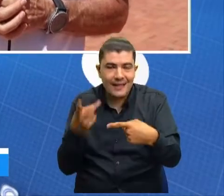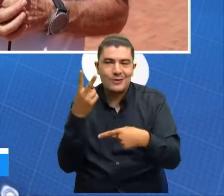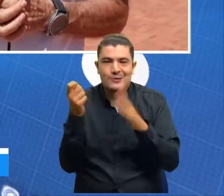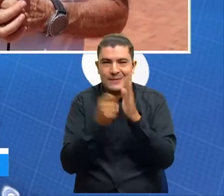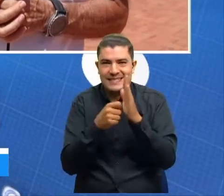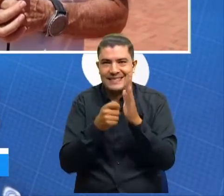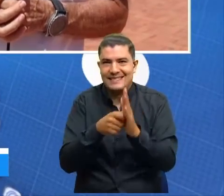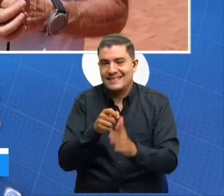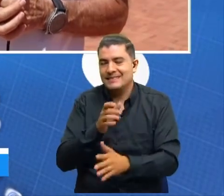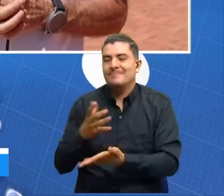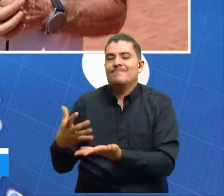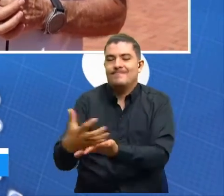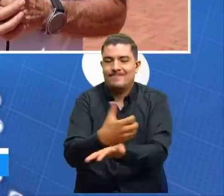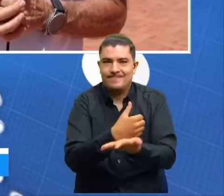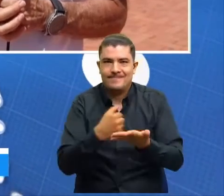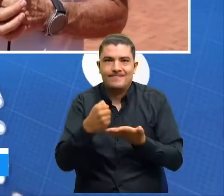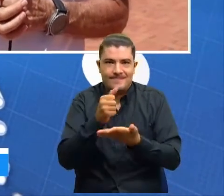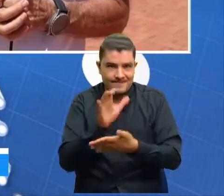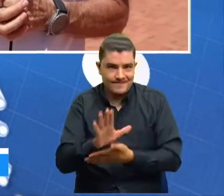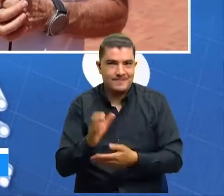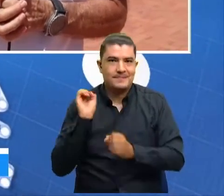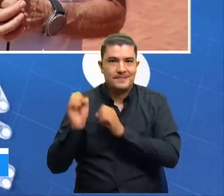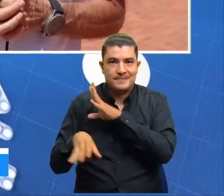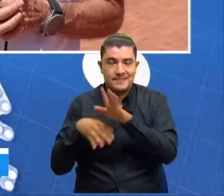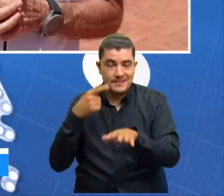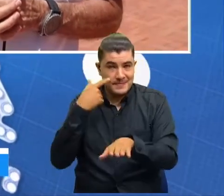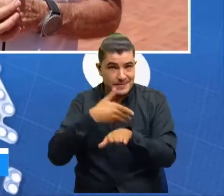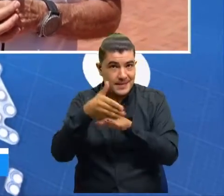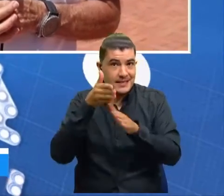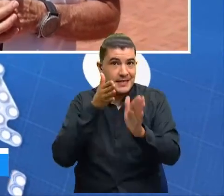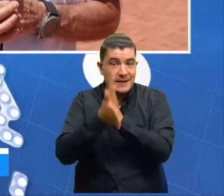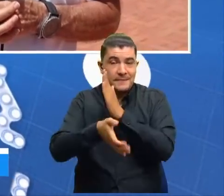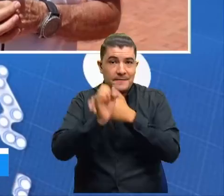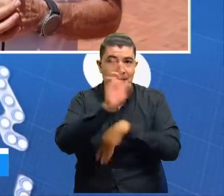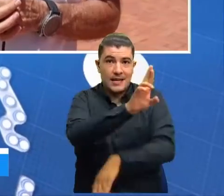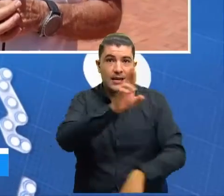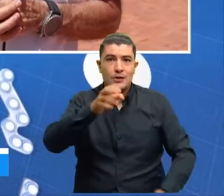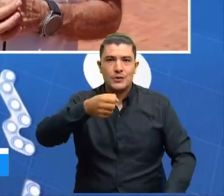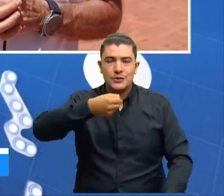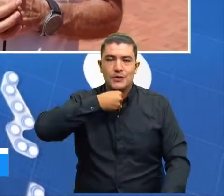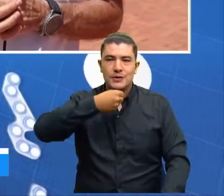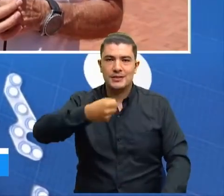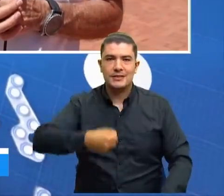Desde Guabatá, Santander, Luis Antonio Camacho González, en Oriente Noticias, estamos informando.